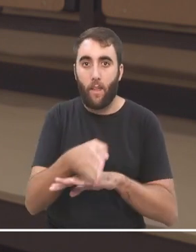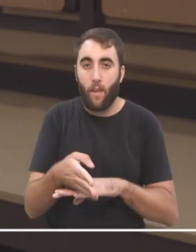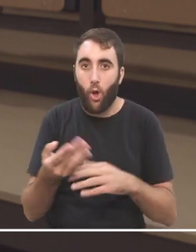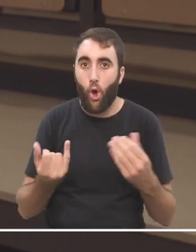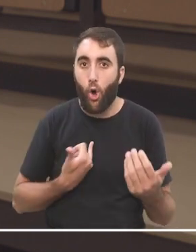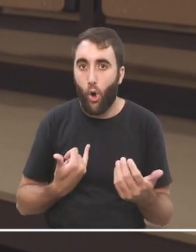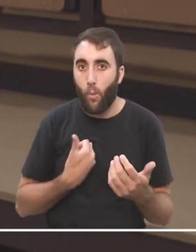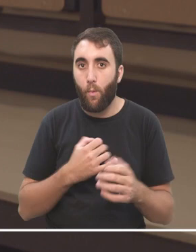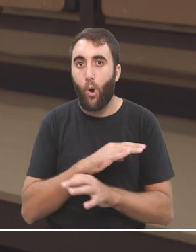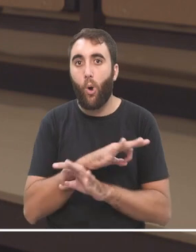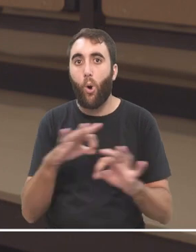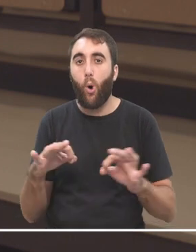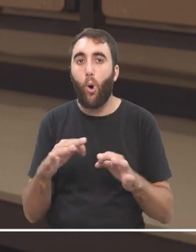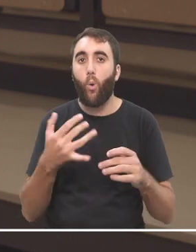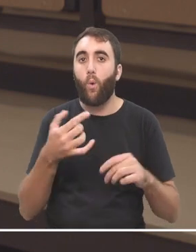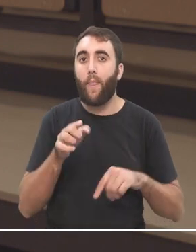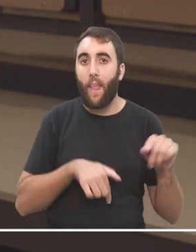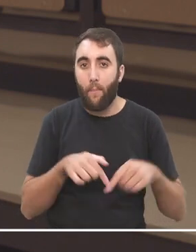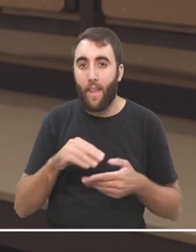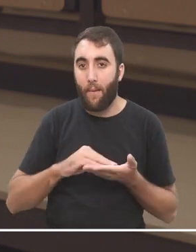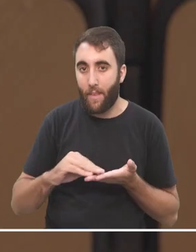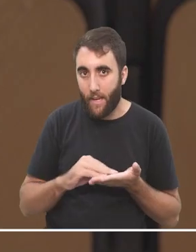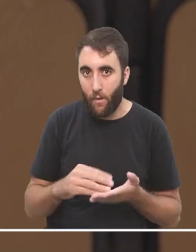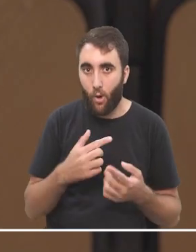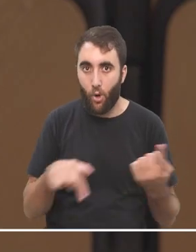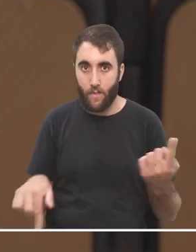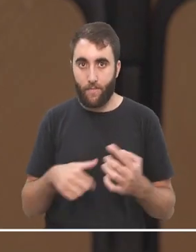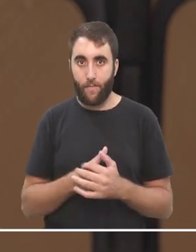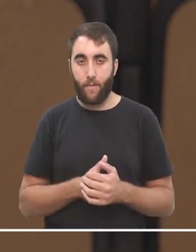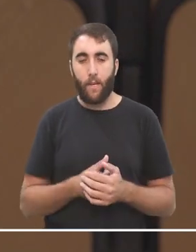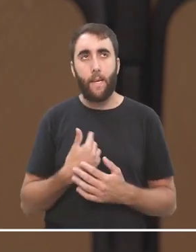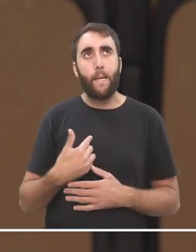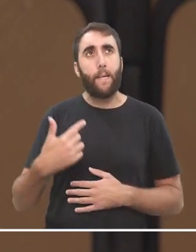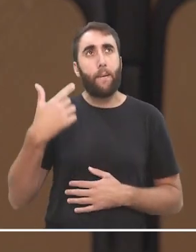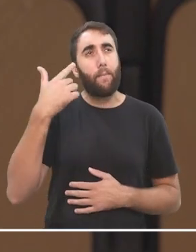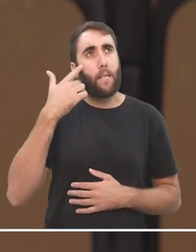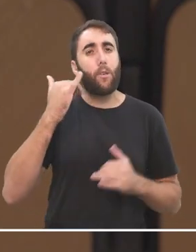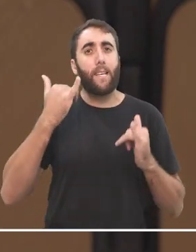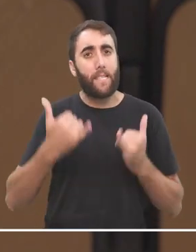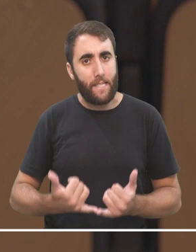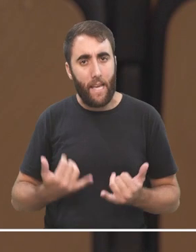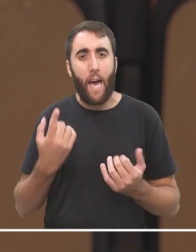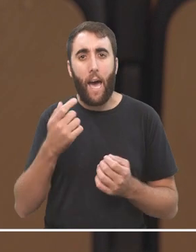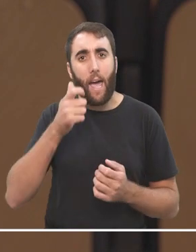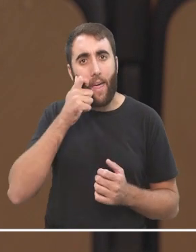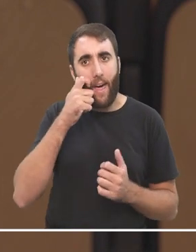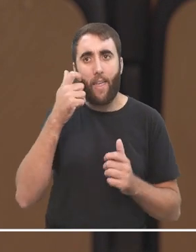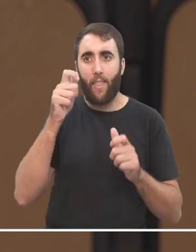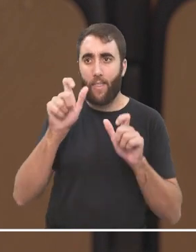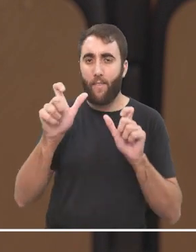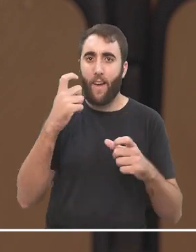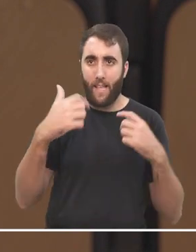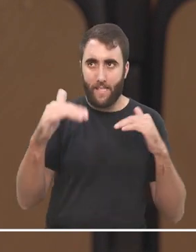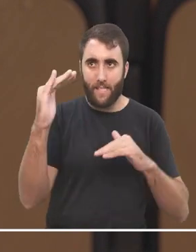o una burocracia administrativa. Pienso que sí, que hay diferencias generacionales a la